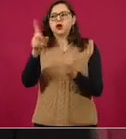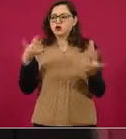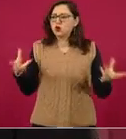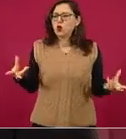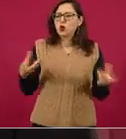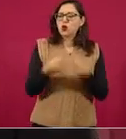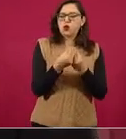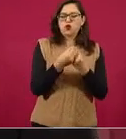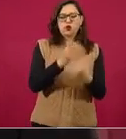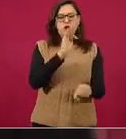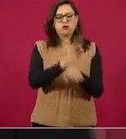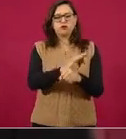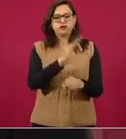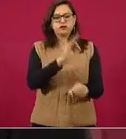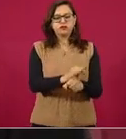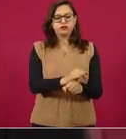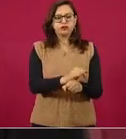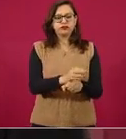apoyados